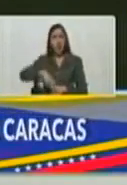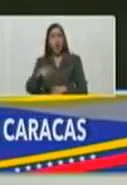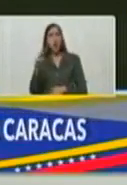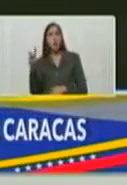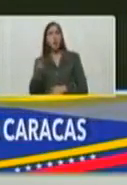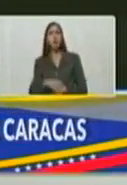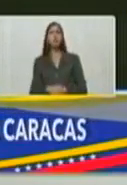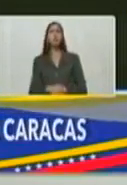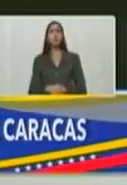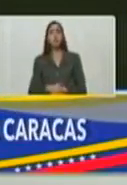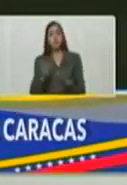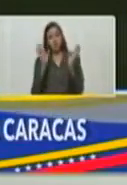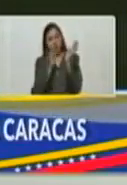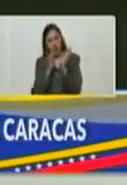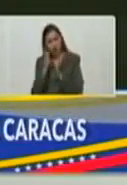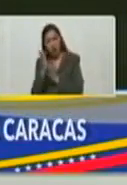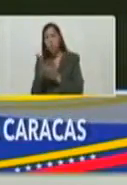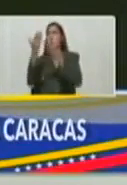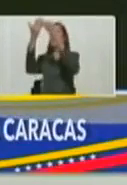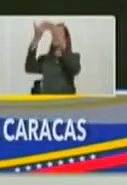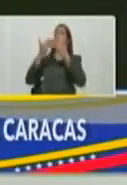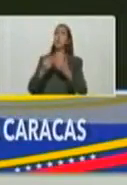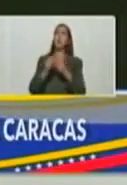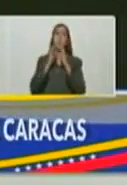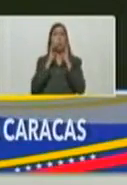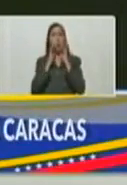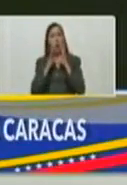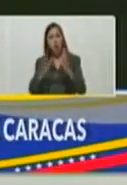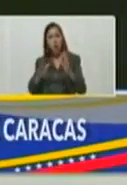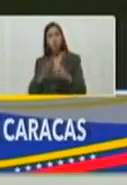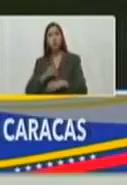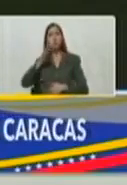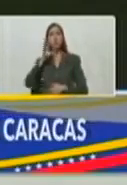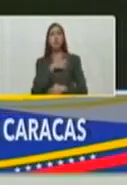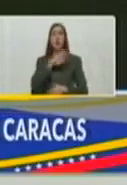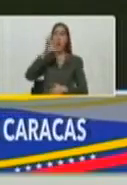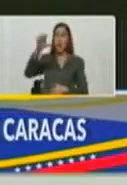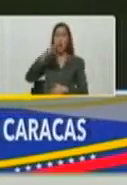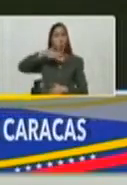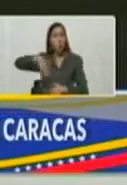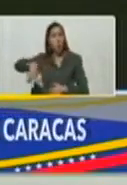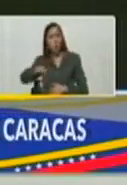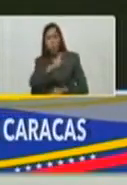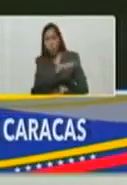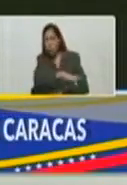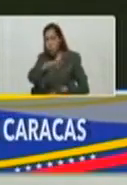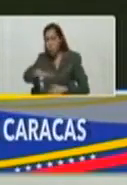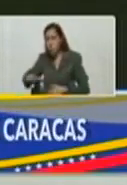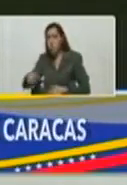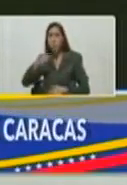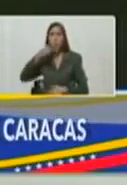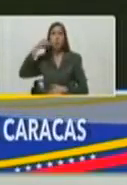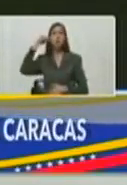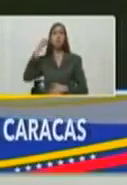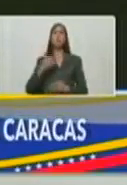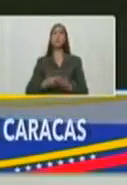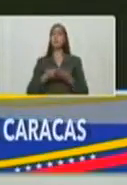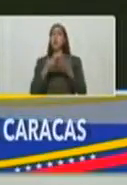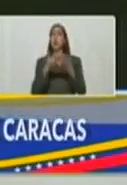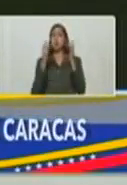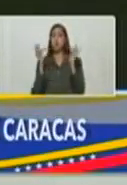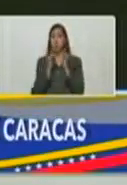Oh Señor Jesucristo, danos las bendiciones a nuestra patria amada, a nuestro pueblo, a nuestros niños y niñas. Y vamos a darle el pase a